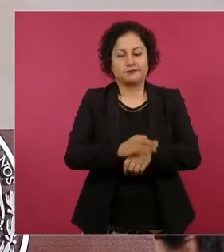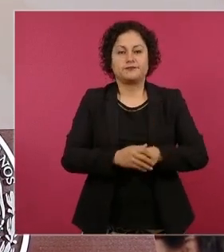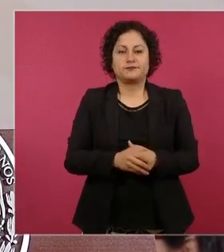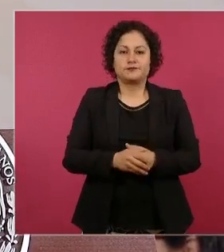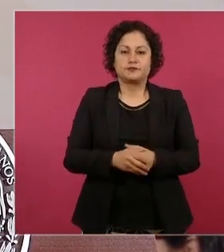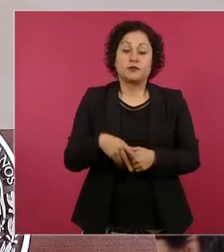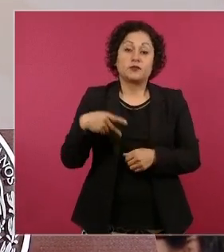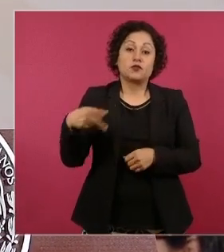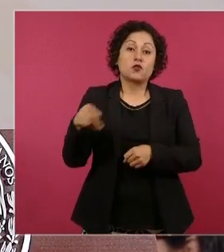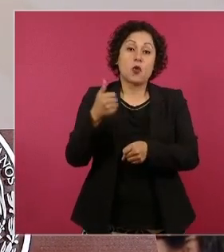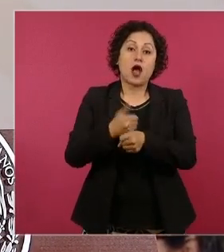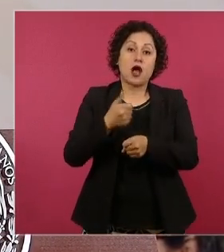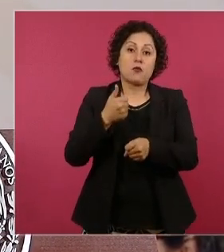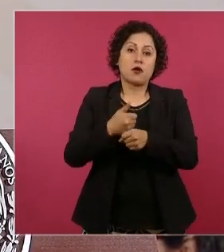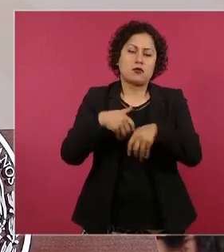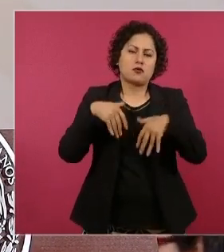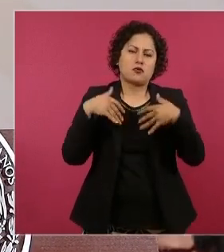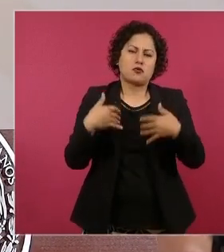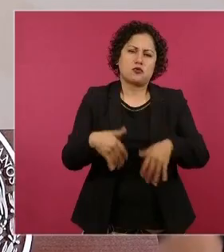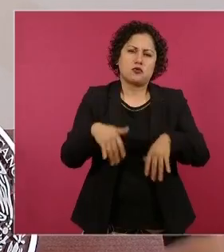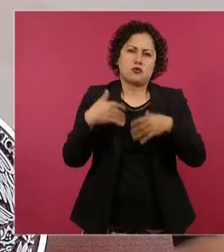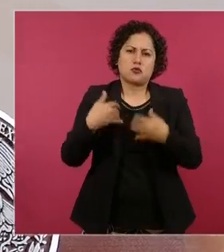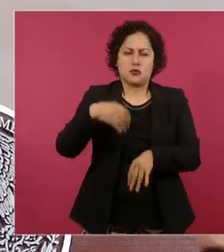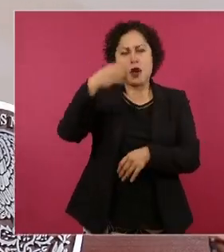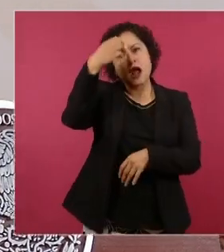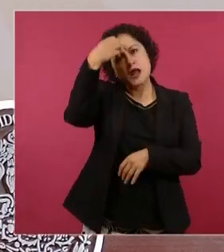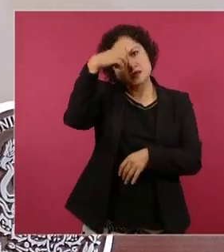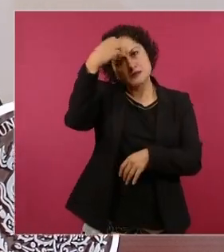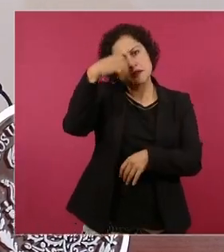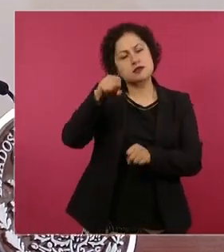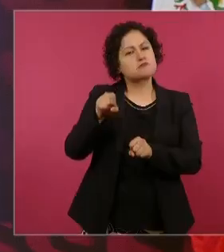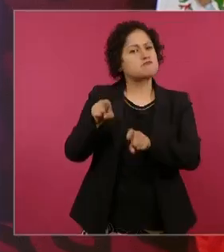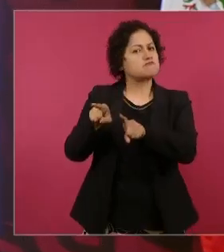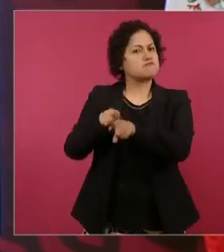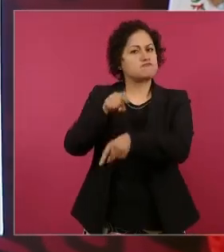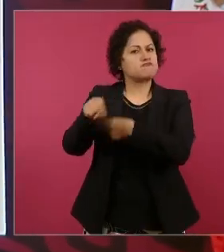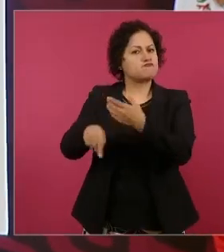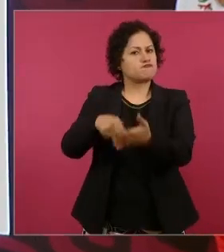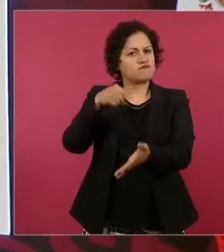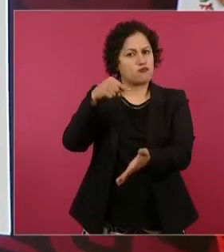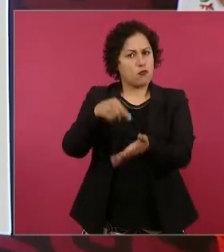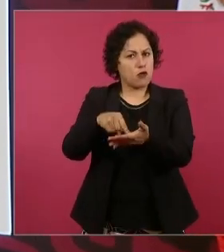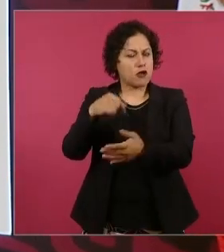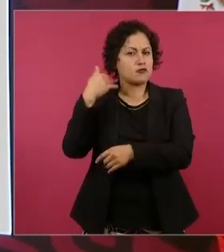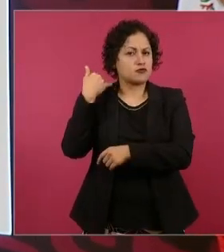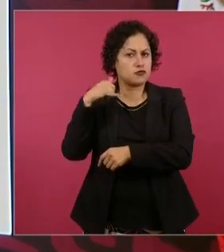trayectoria en Yucatán, en el periodismo independiente.